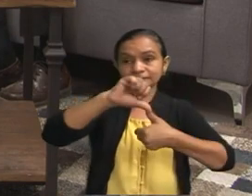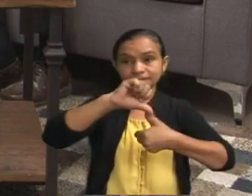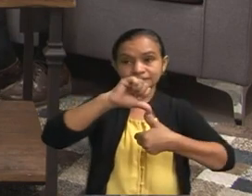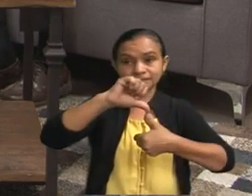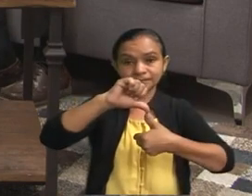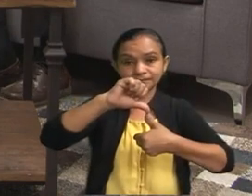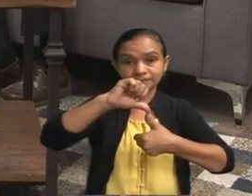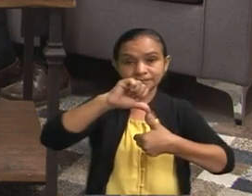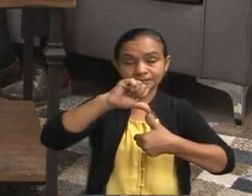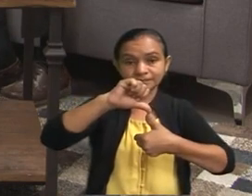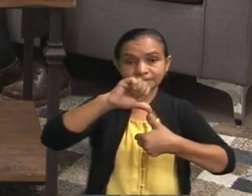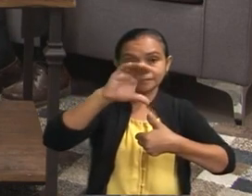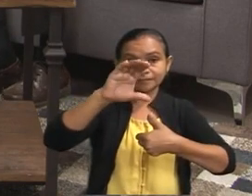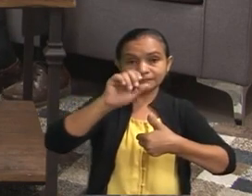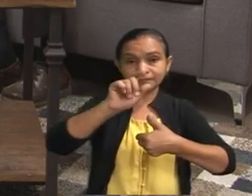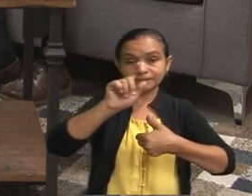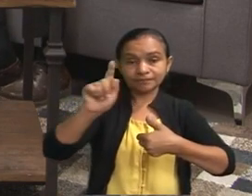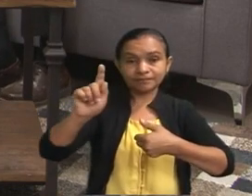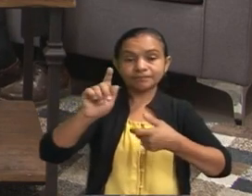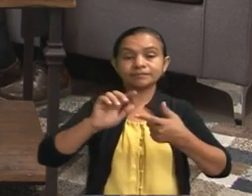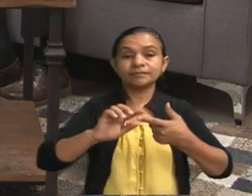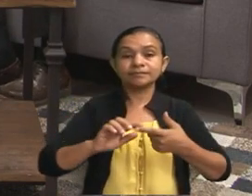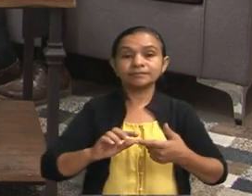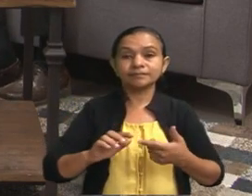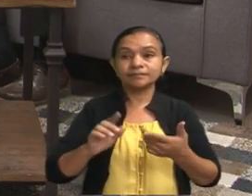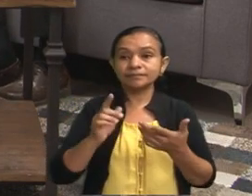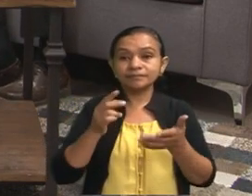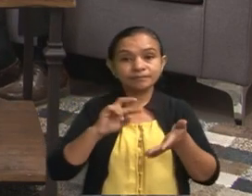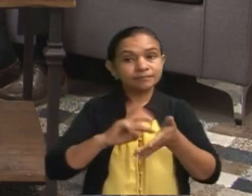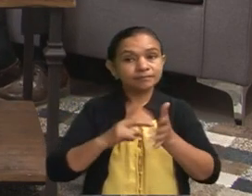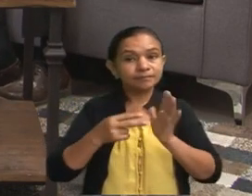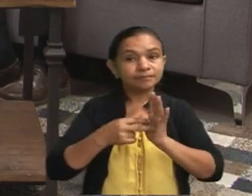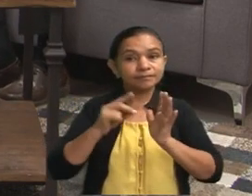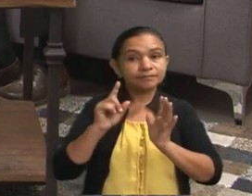CATAC. Significa que nosotros